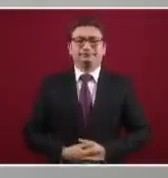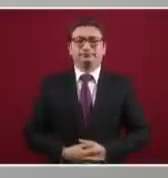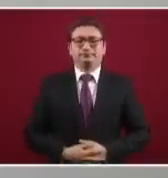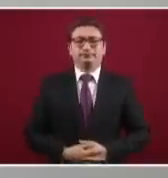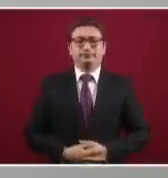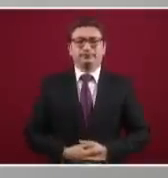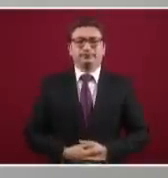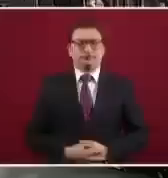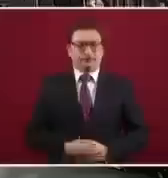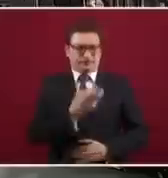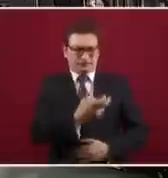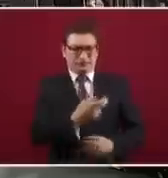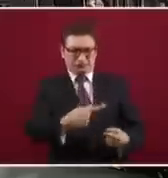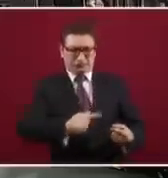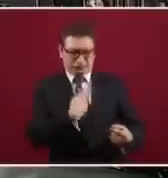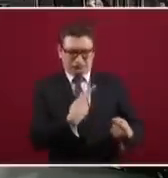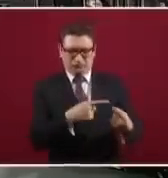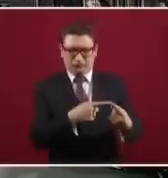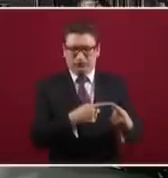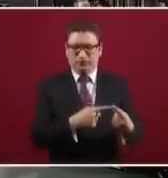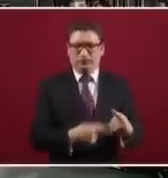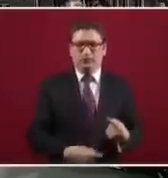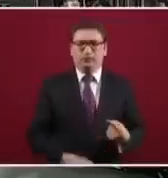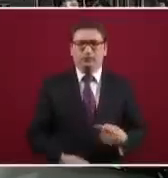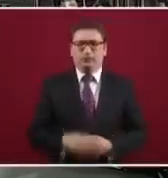Esa es tu pregunta, ¿no? Principal.